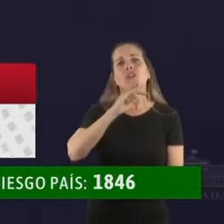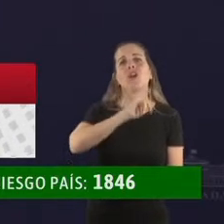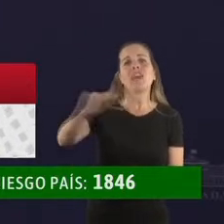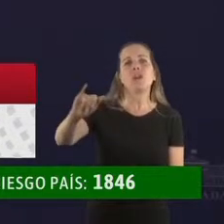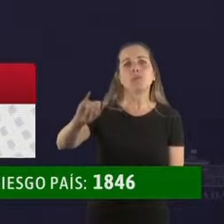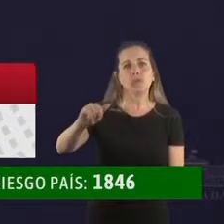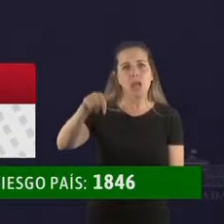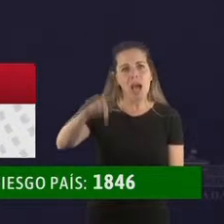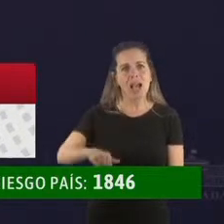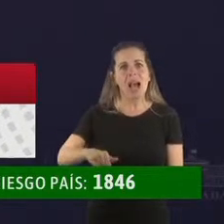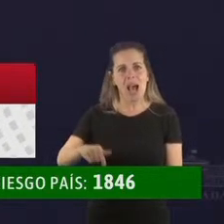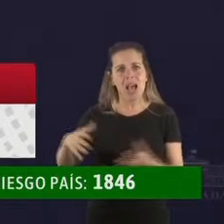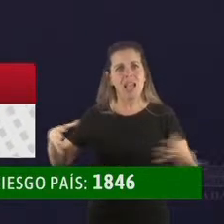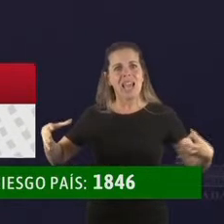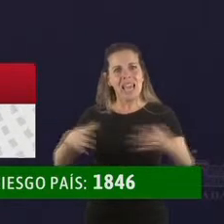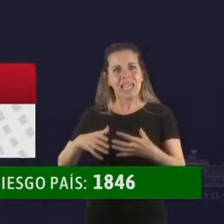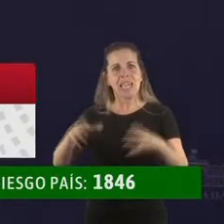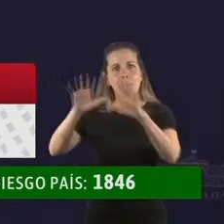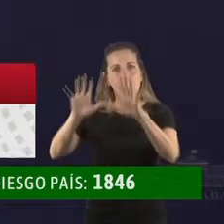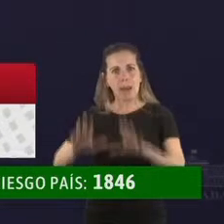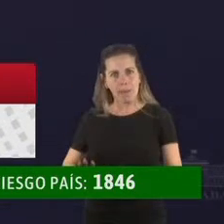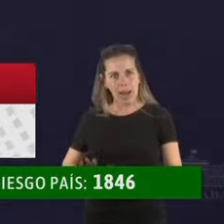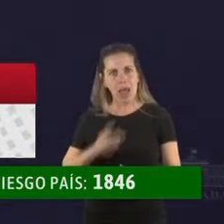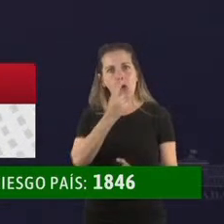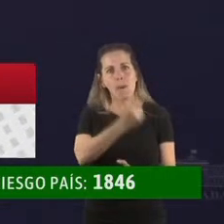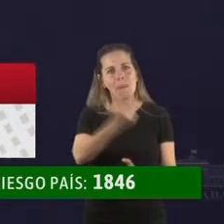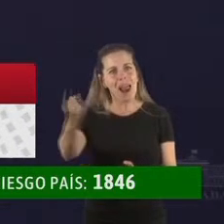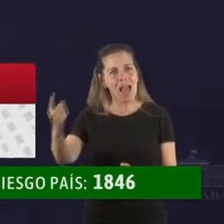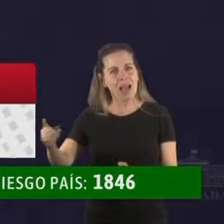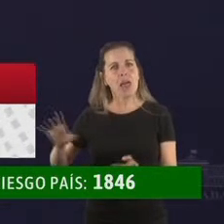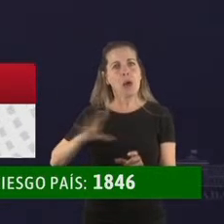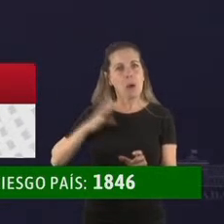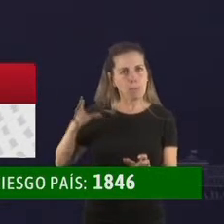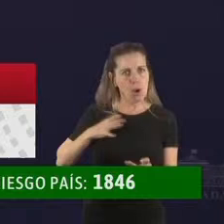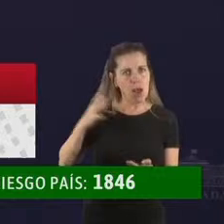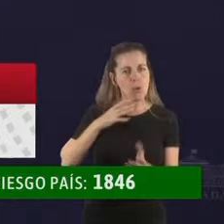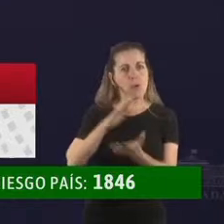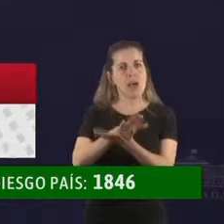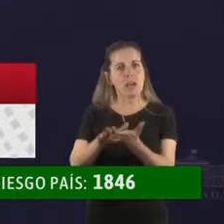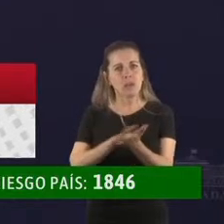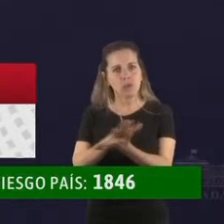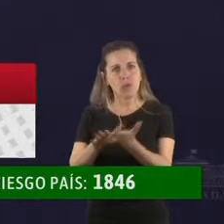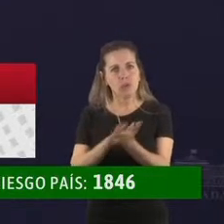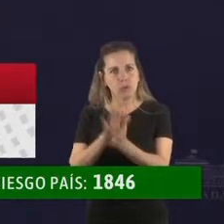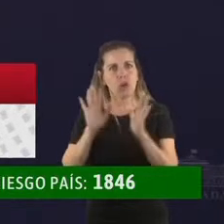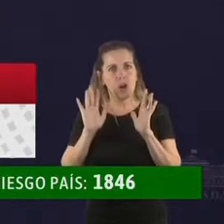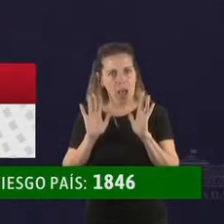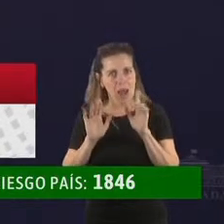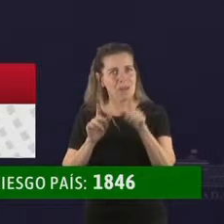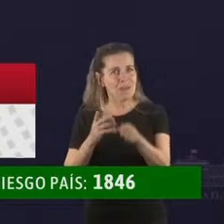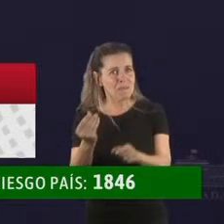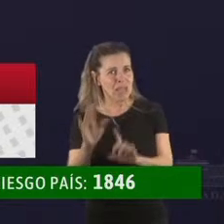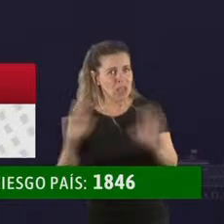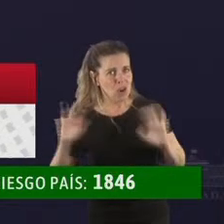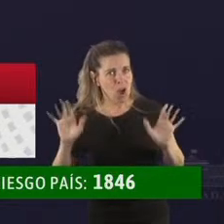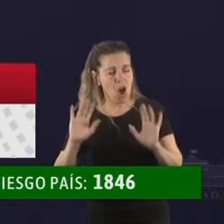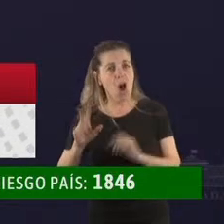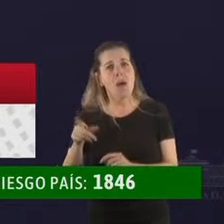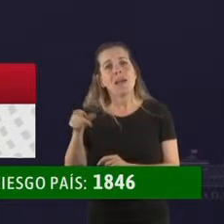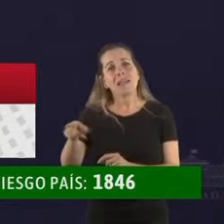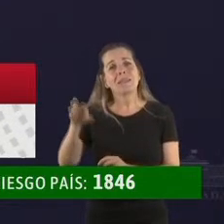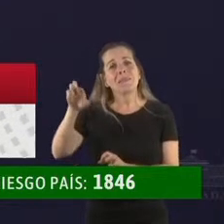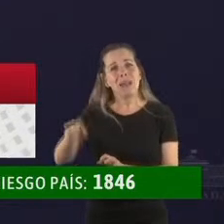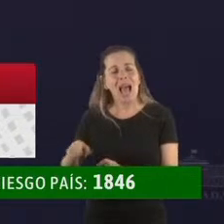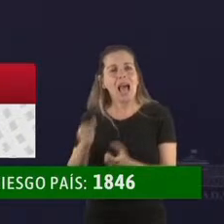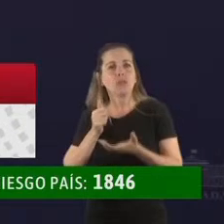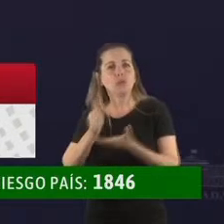equipo preparado para tomar cada uno de los casos y actuar en consecuencia no se les va a cortar el plan